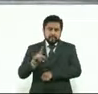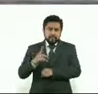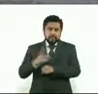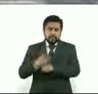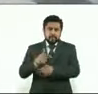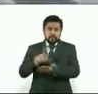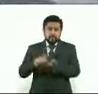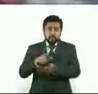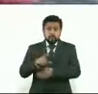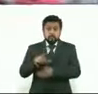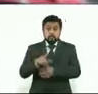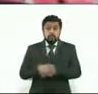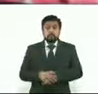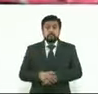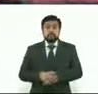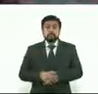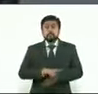prueba de silla de ruedas.